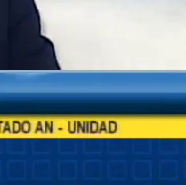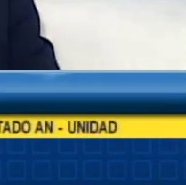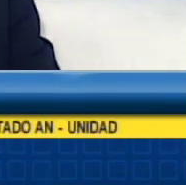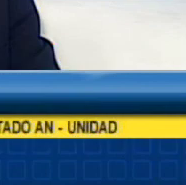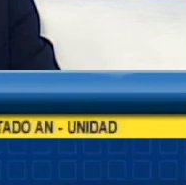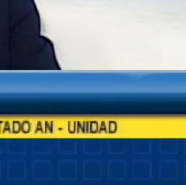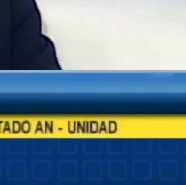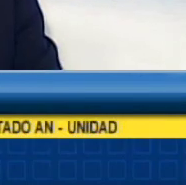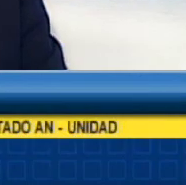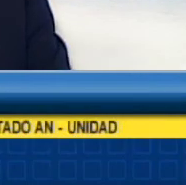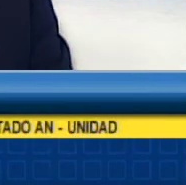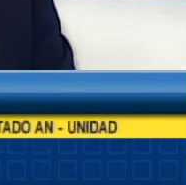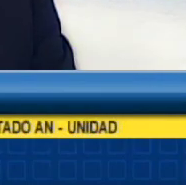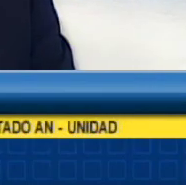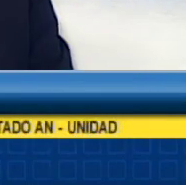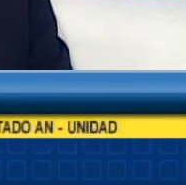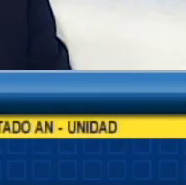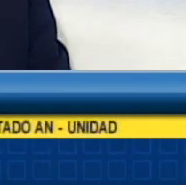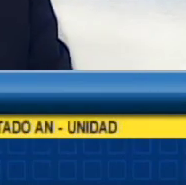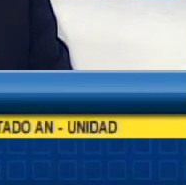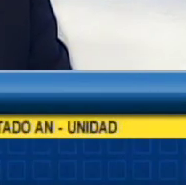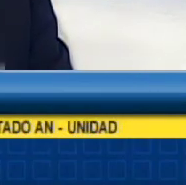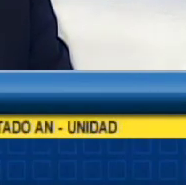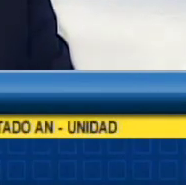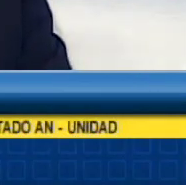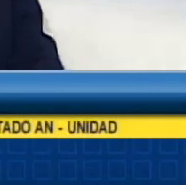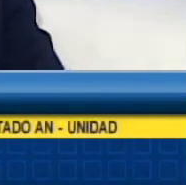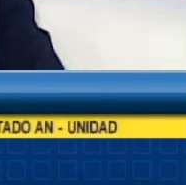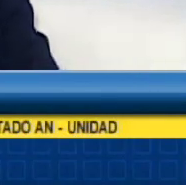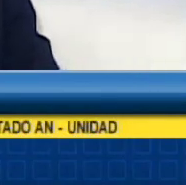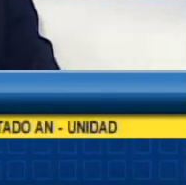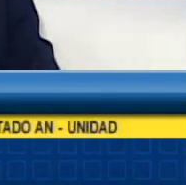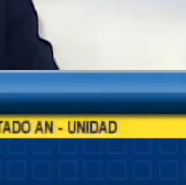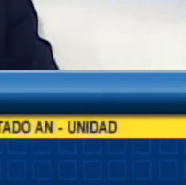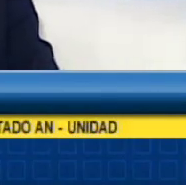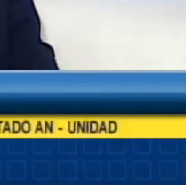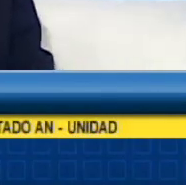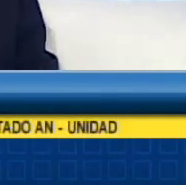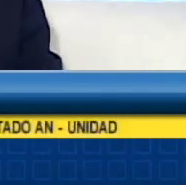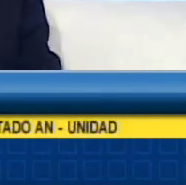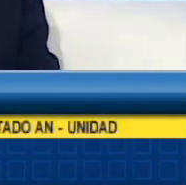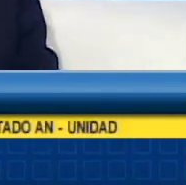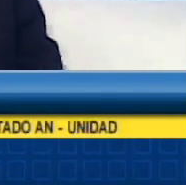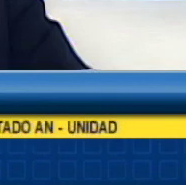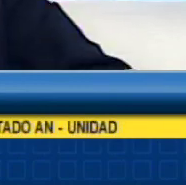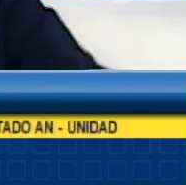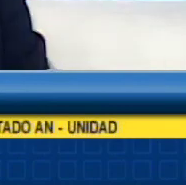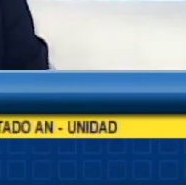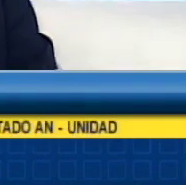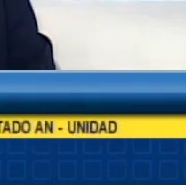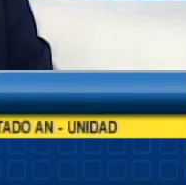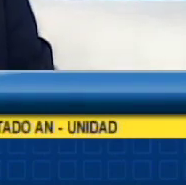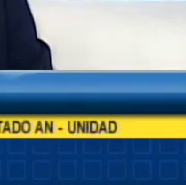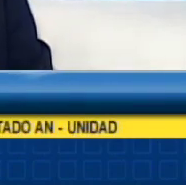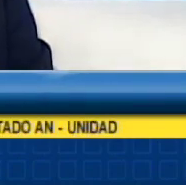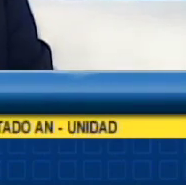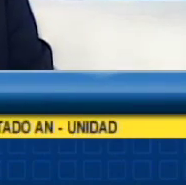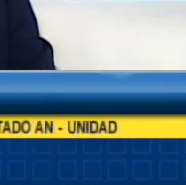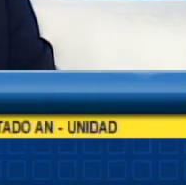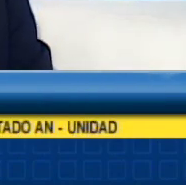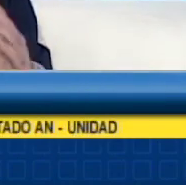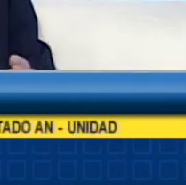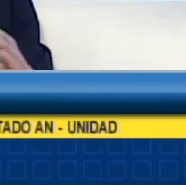no ir al punto crucial de un tema tan importante como es el tema de la violencia. Si yo fuera presidente de la República, si yo fuera